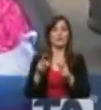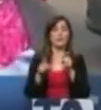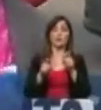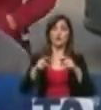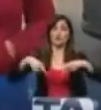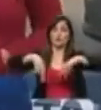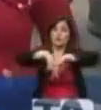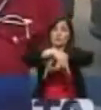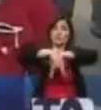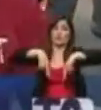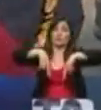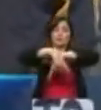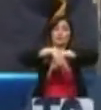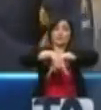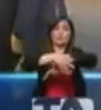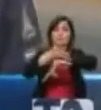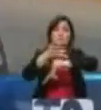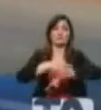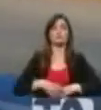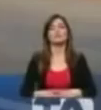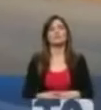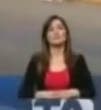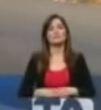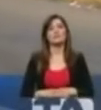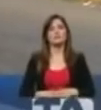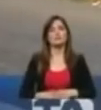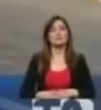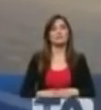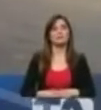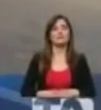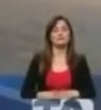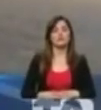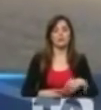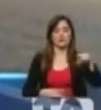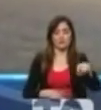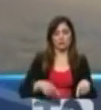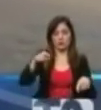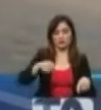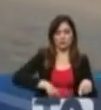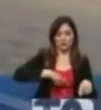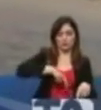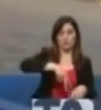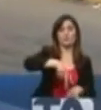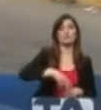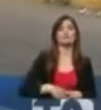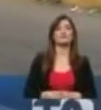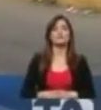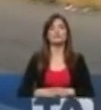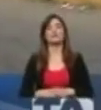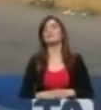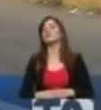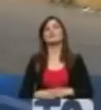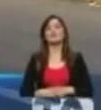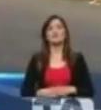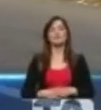personas deben circular por el canalizador peatonal, en donde es el paso adecuado para ellos. Bueno, vamos a conversar con algunos de los